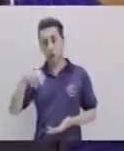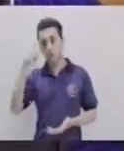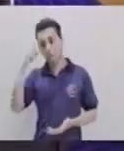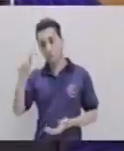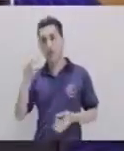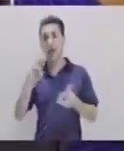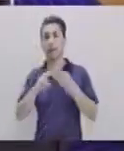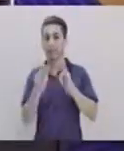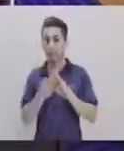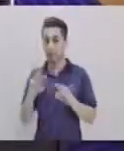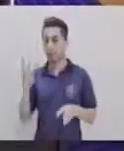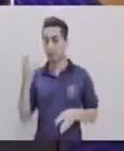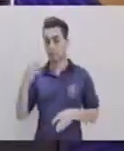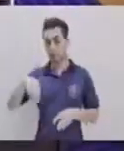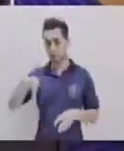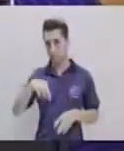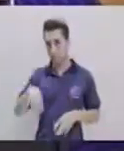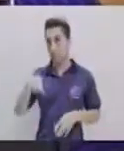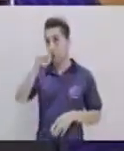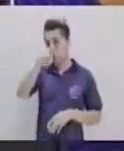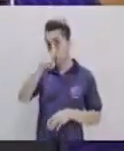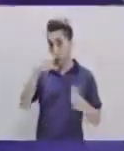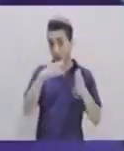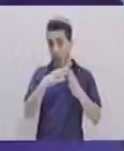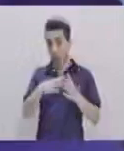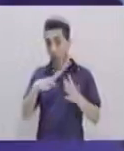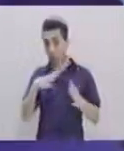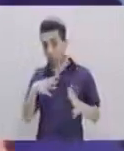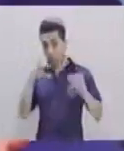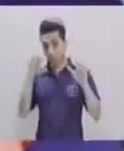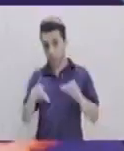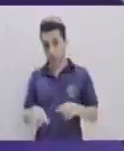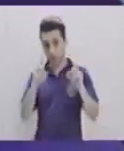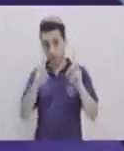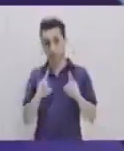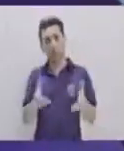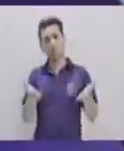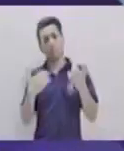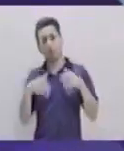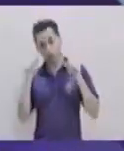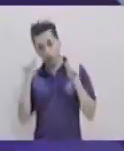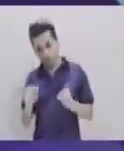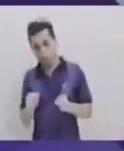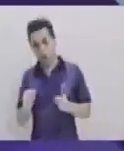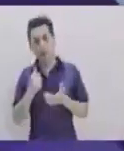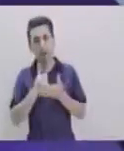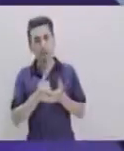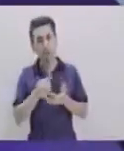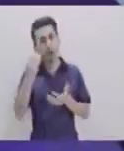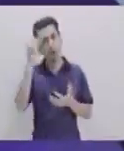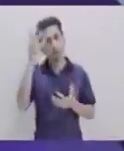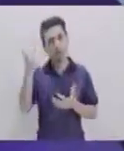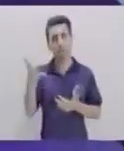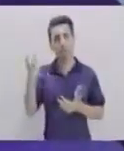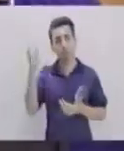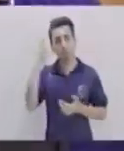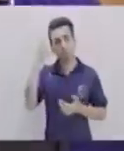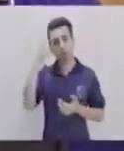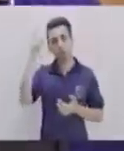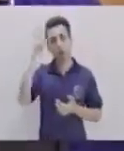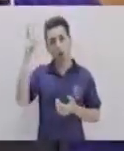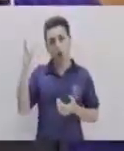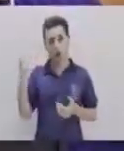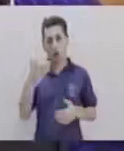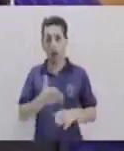Si en casa hay alguna persona con discapacidad, este tema le ayudará a mejorar su pensamiento lógico.